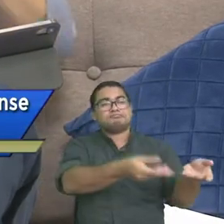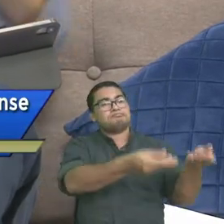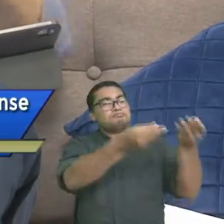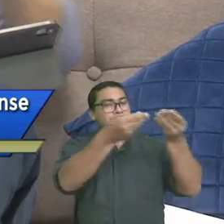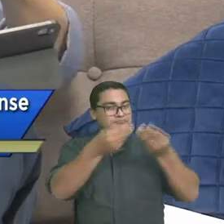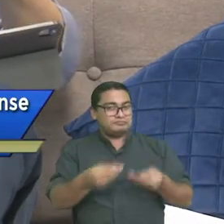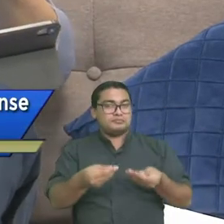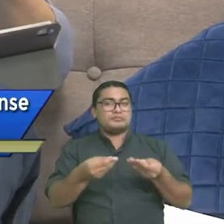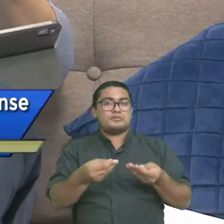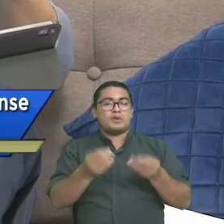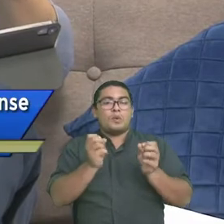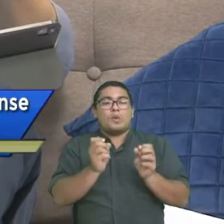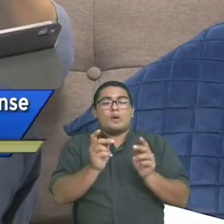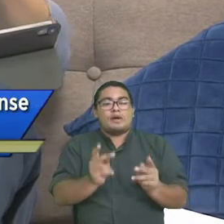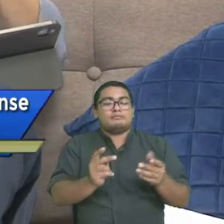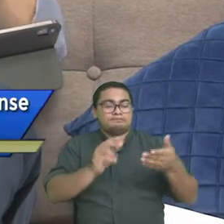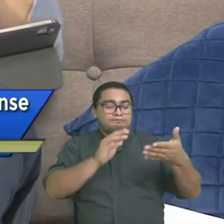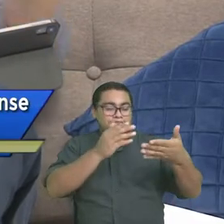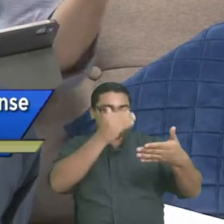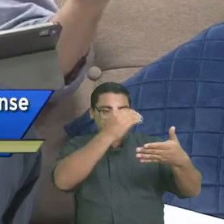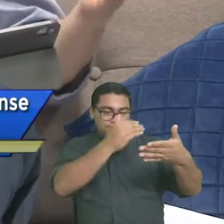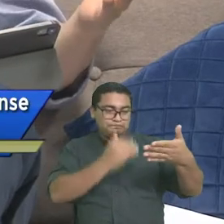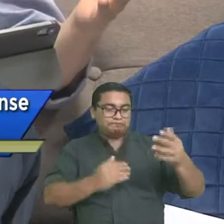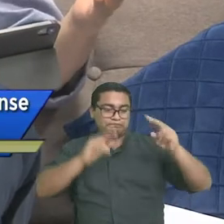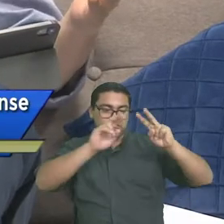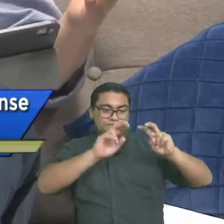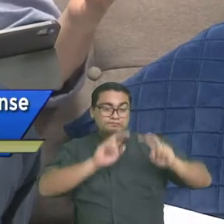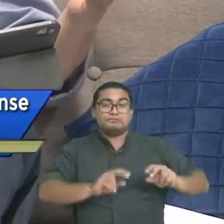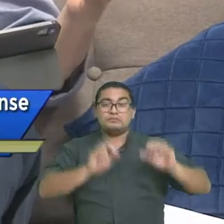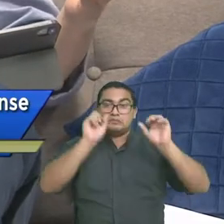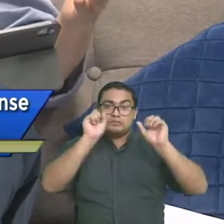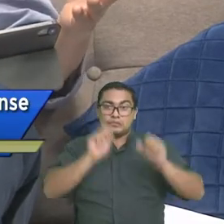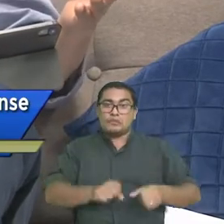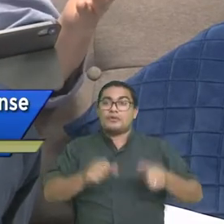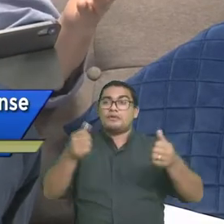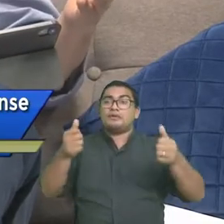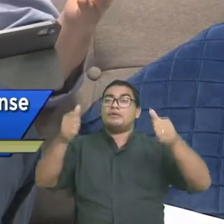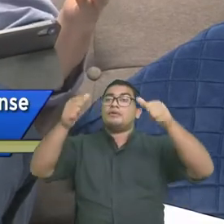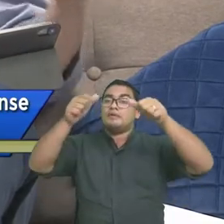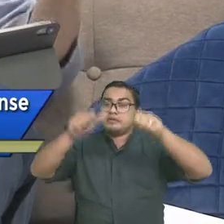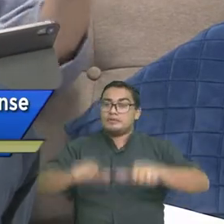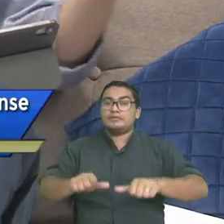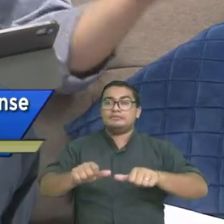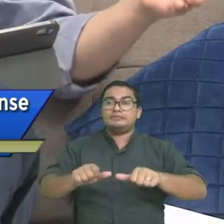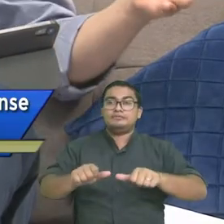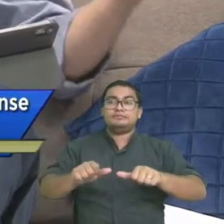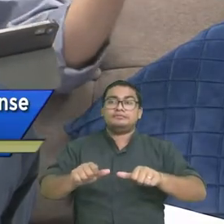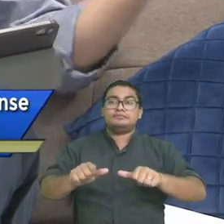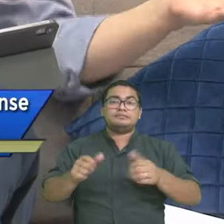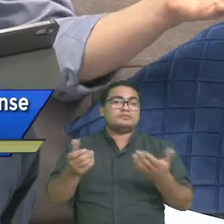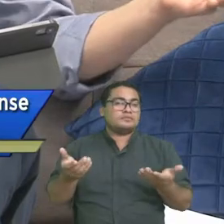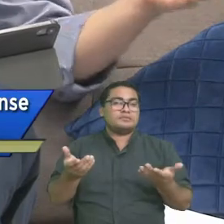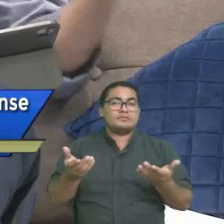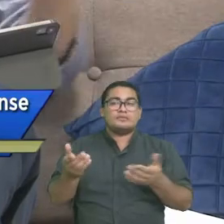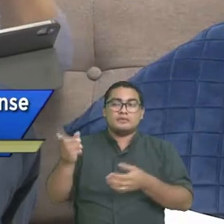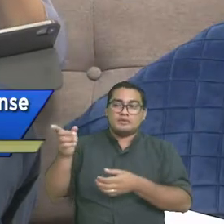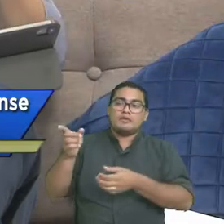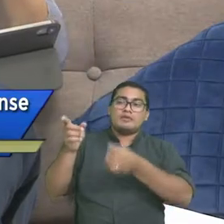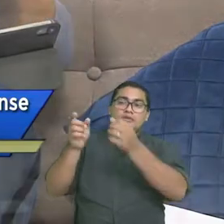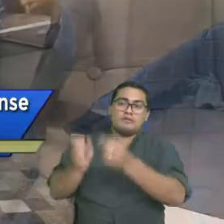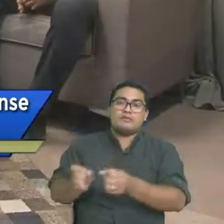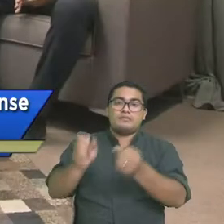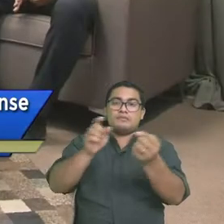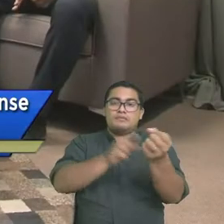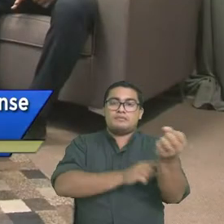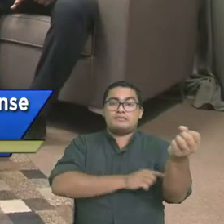iniciativa, asimilarla rápidamente y poder aprobarla como en efecto se aprueba. Eventualmente mi hermano José